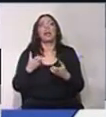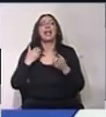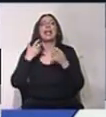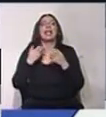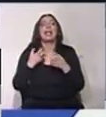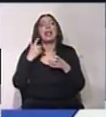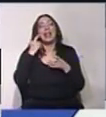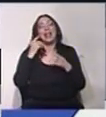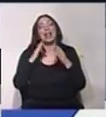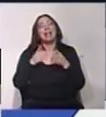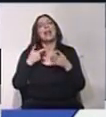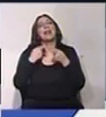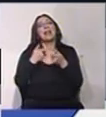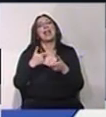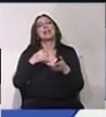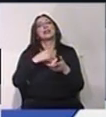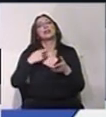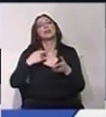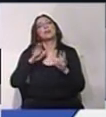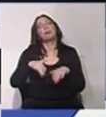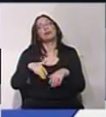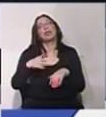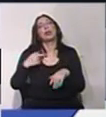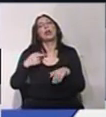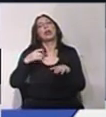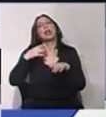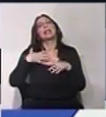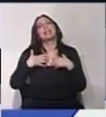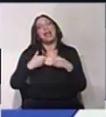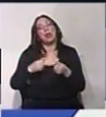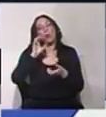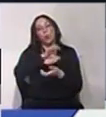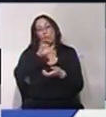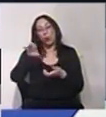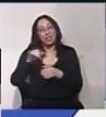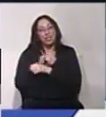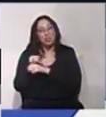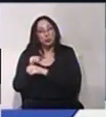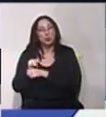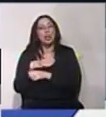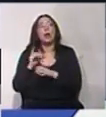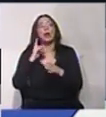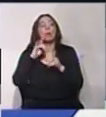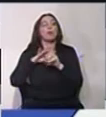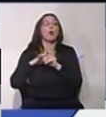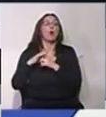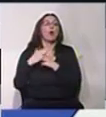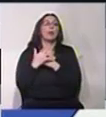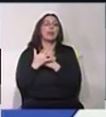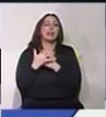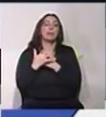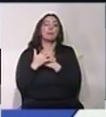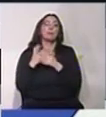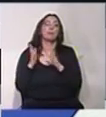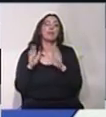determinar a los prestadores de salud de la importancia de tener esta prestación. Claro. Ya en la órbita es como una especie